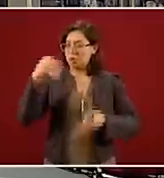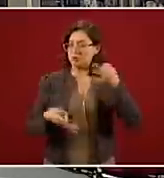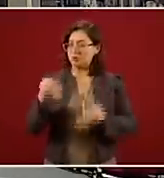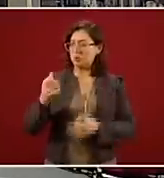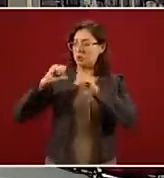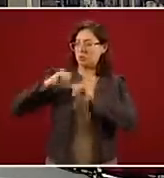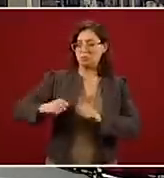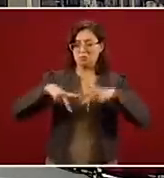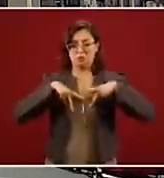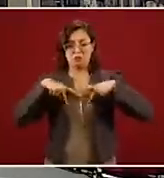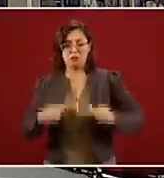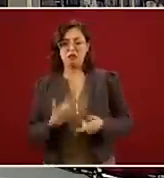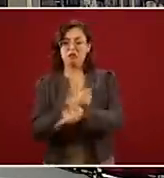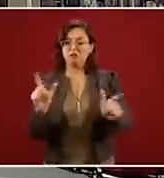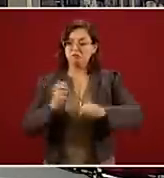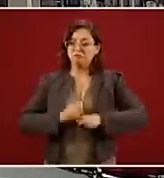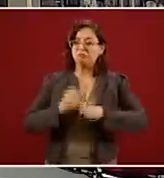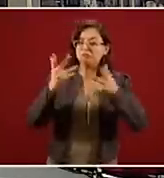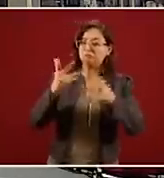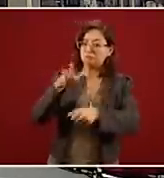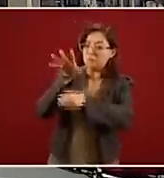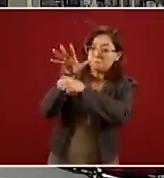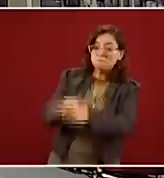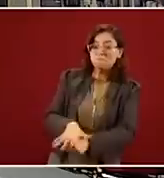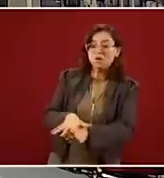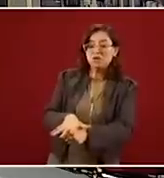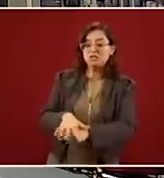se coarta la libertad de expresión?